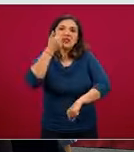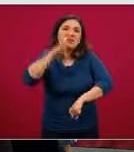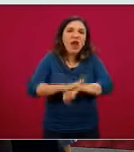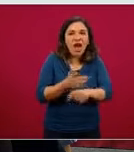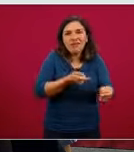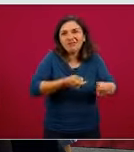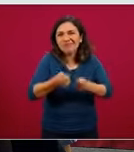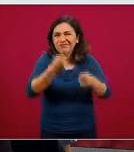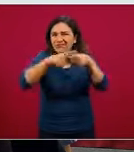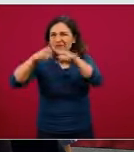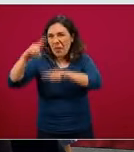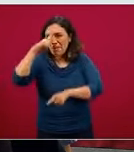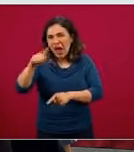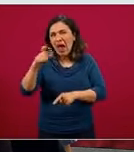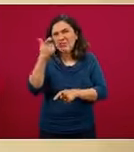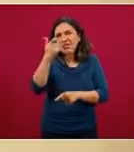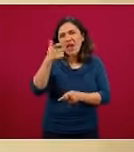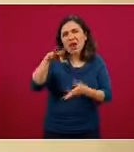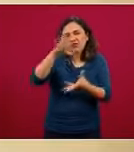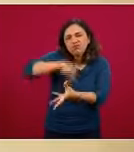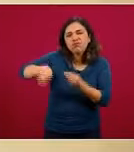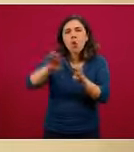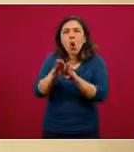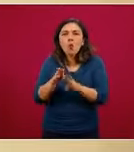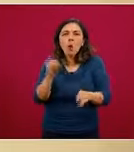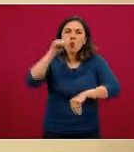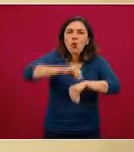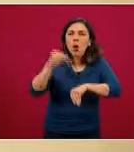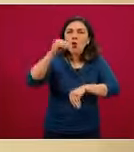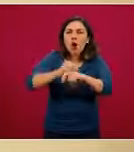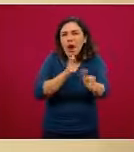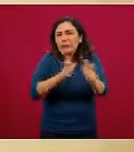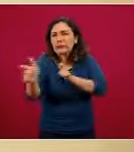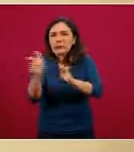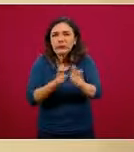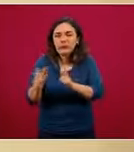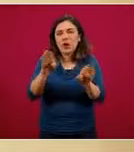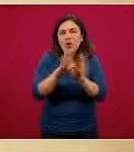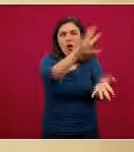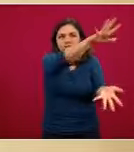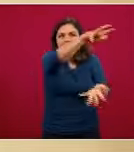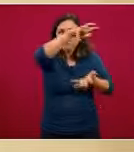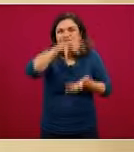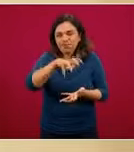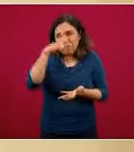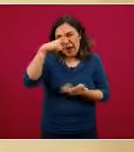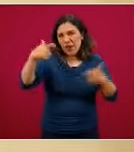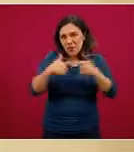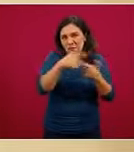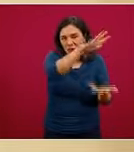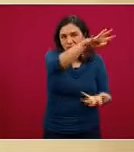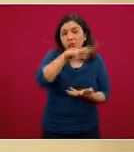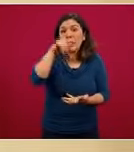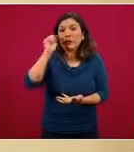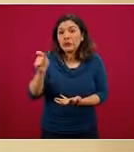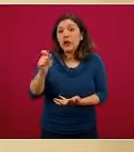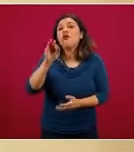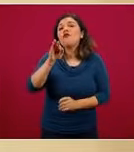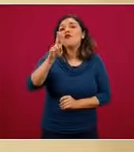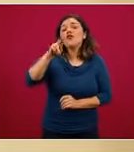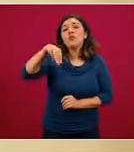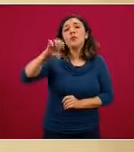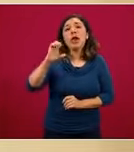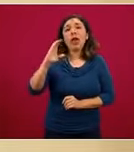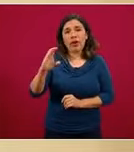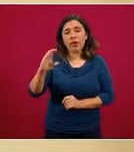administración de los recursos y la implementación de lo que se recibió como la cooperación es precisamente la